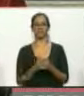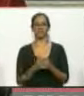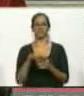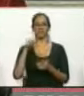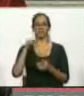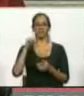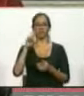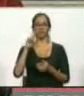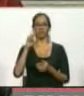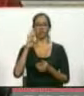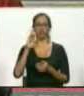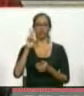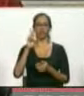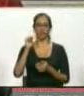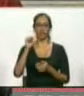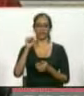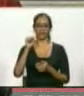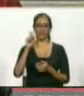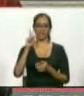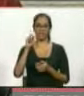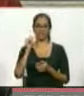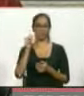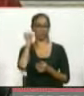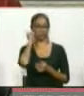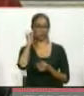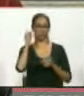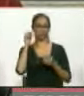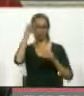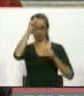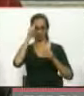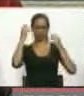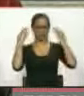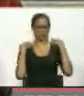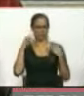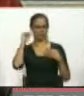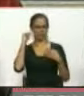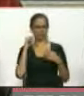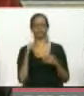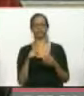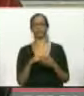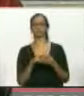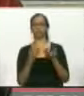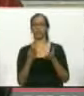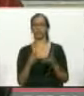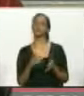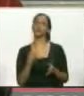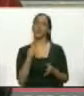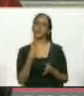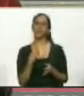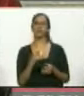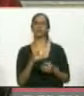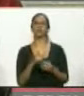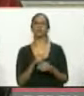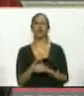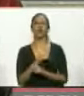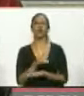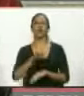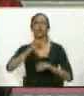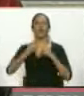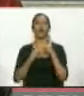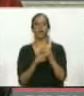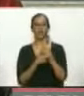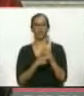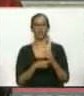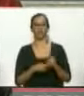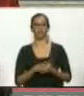que a propósito y eso fue ordenado y otro voy a decir y fue ordenado por why do